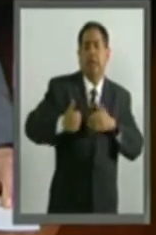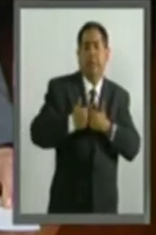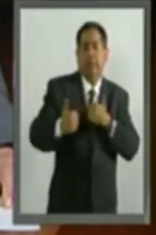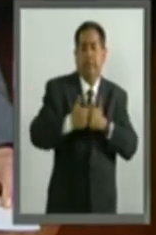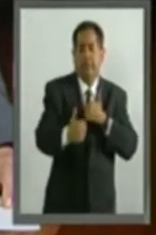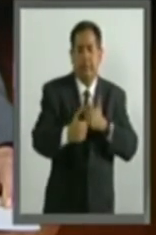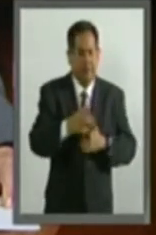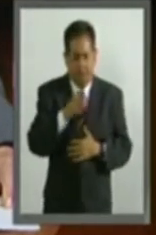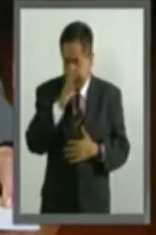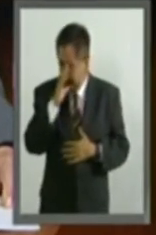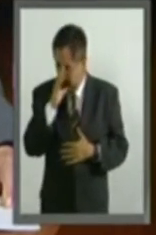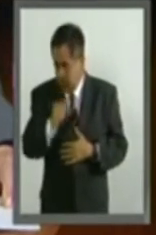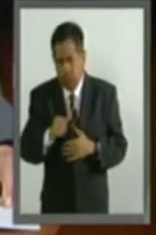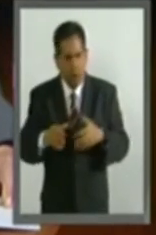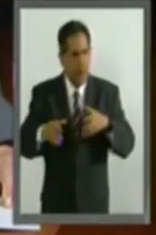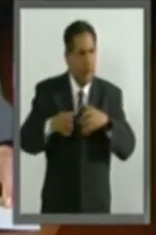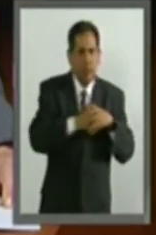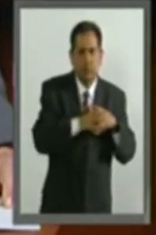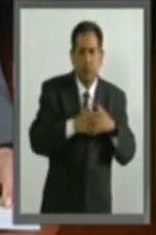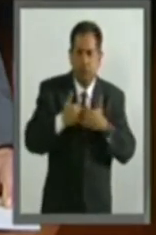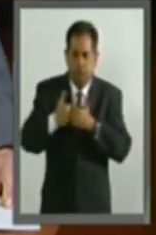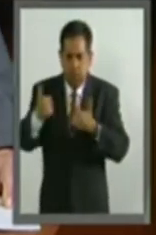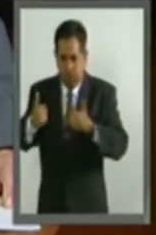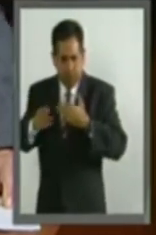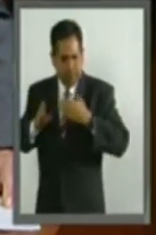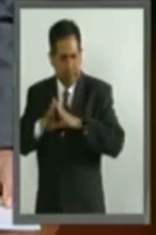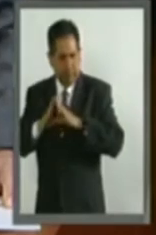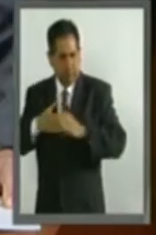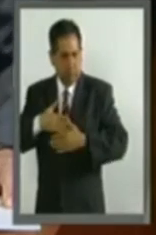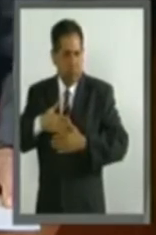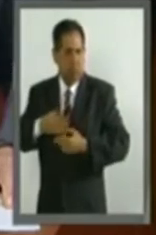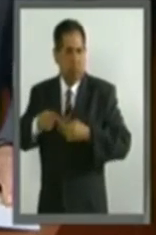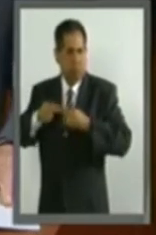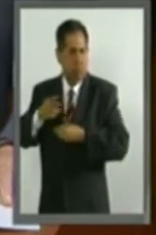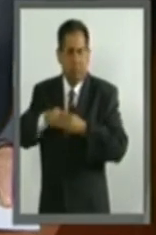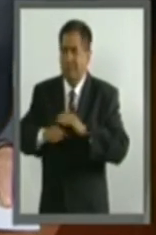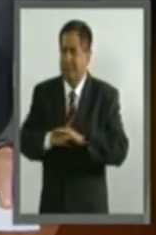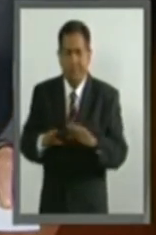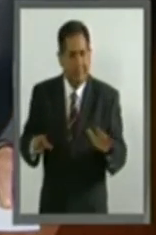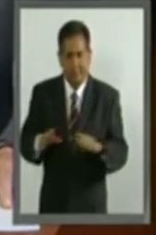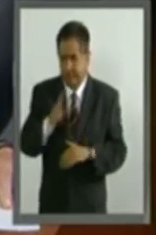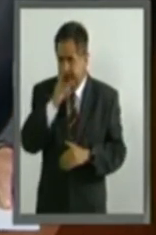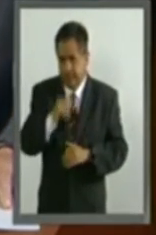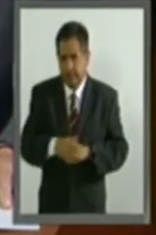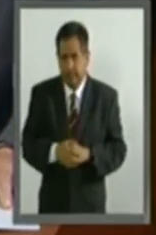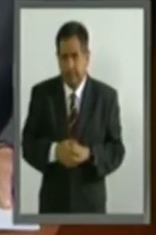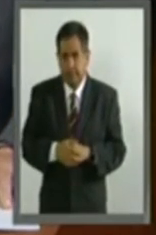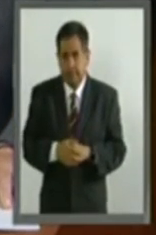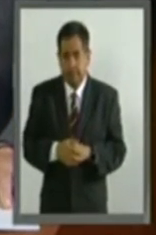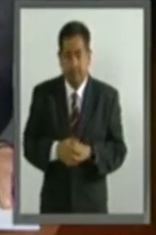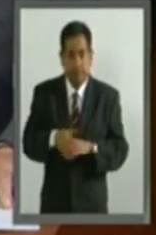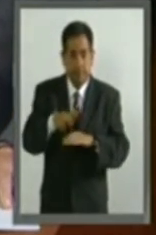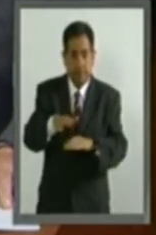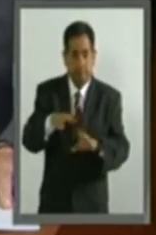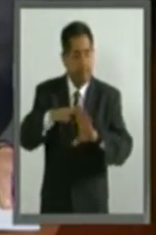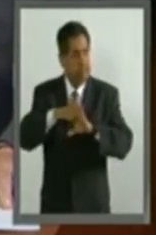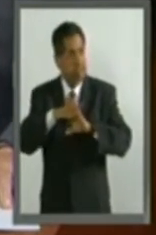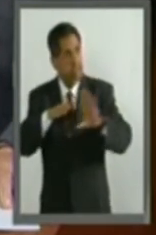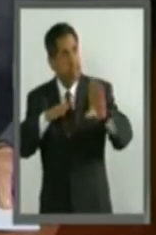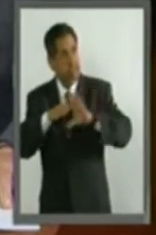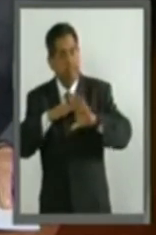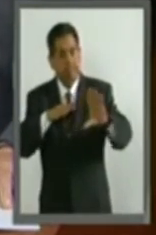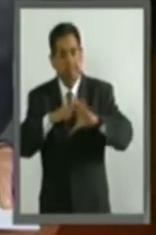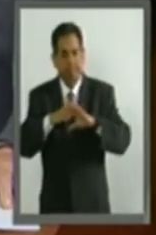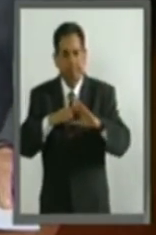los viejos feudos nacionales y de economías cerradas. La migración,